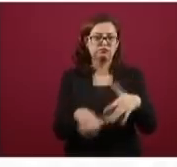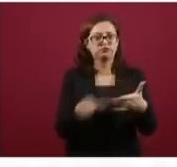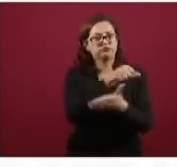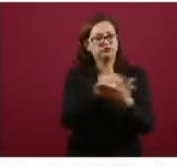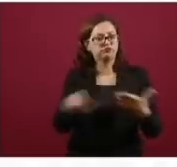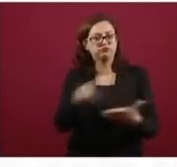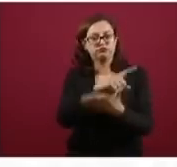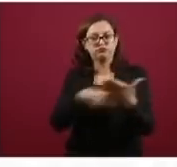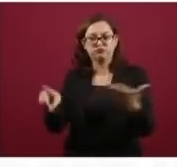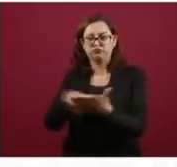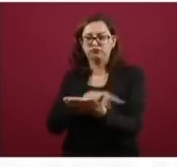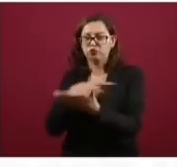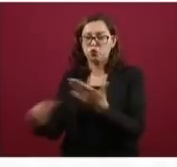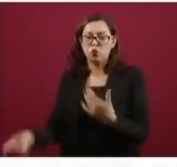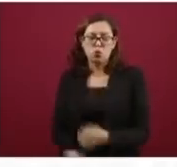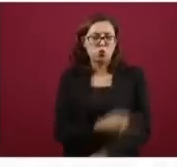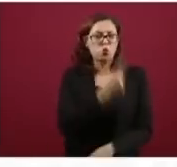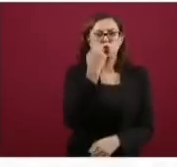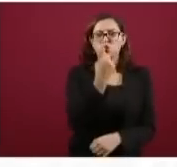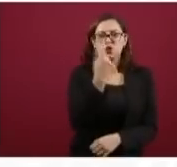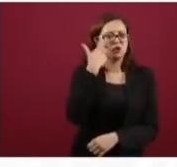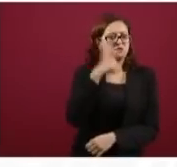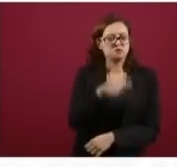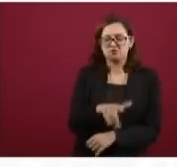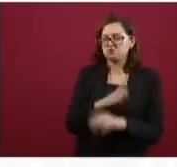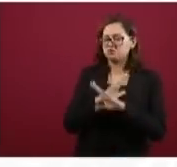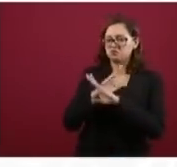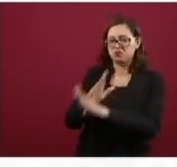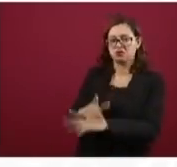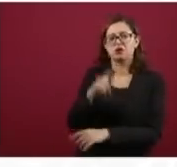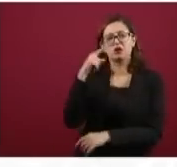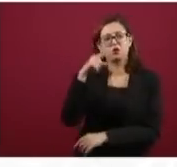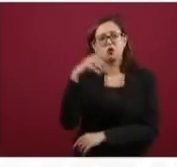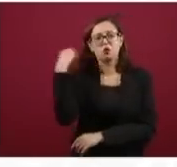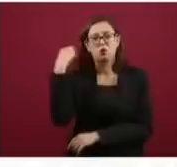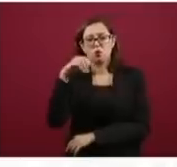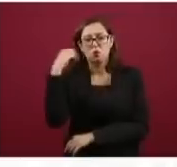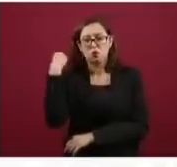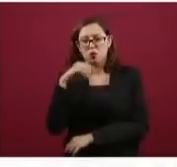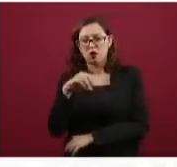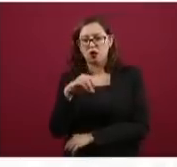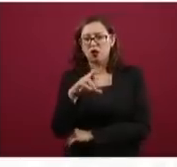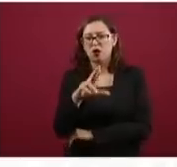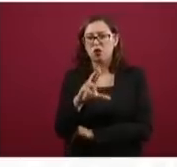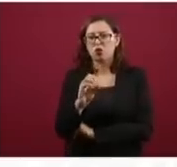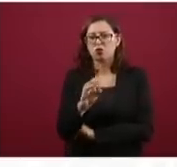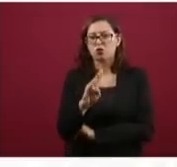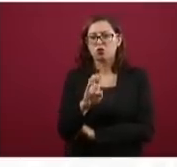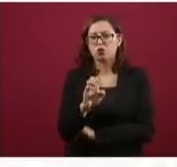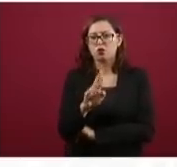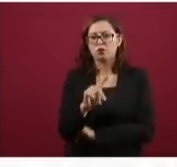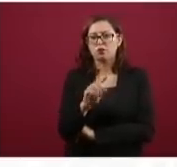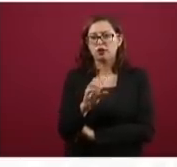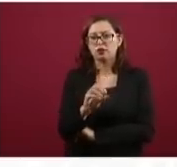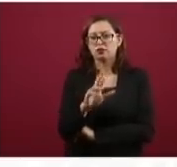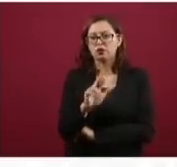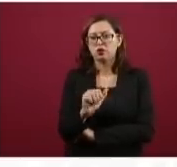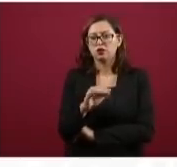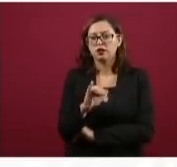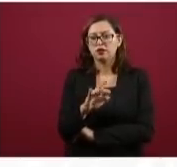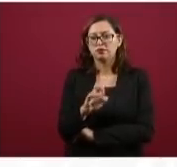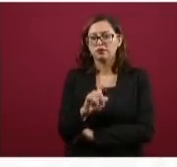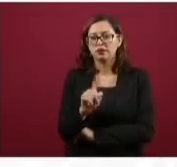romero avendaño estado de oaxaca y el la razón social es roberto ramírez guzmán